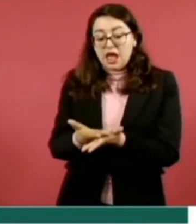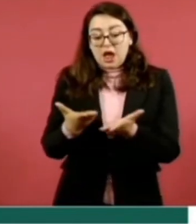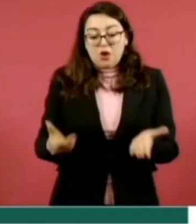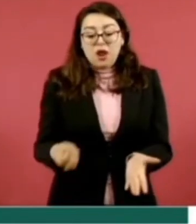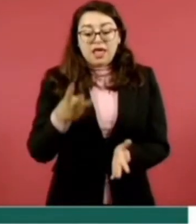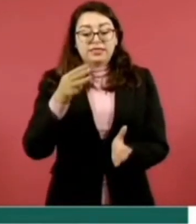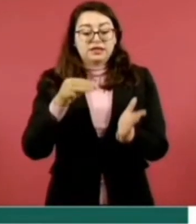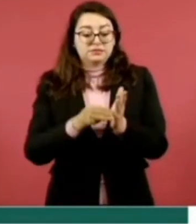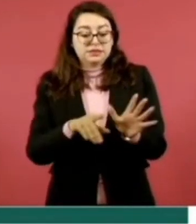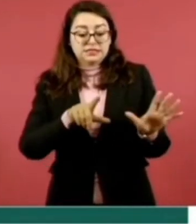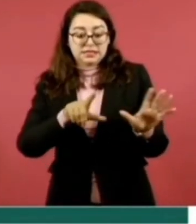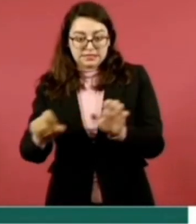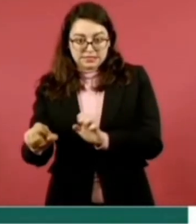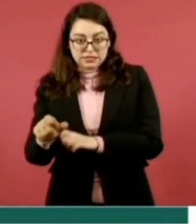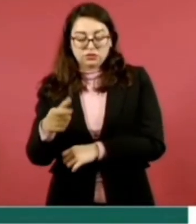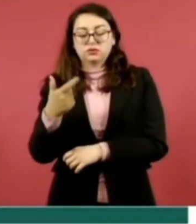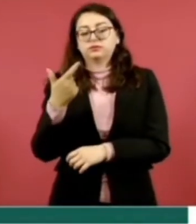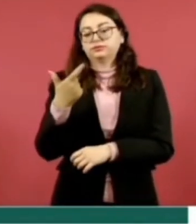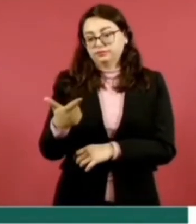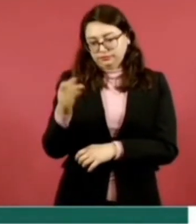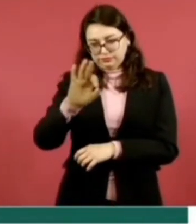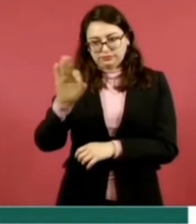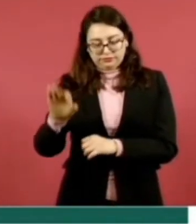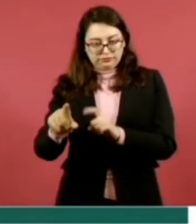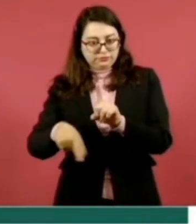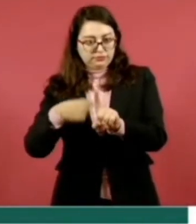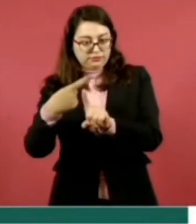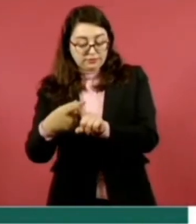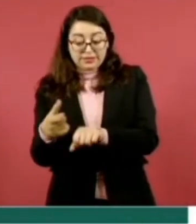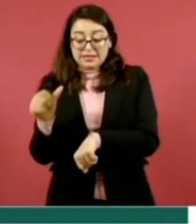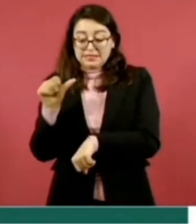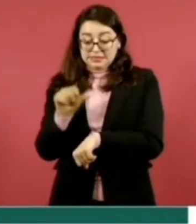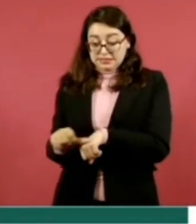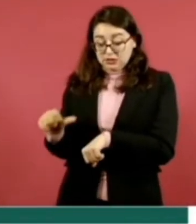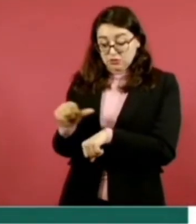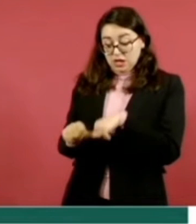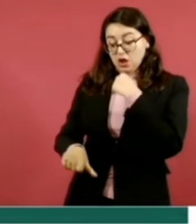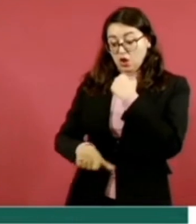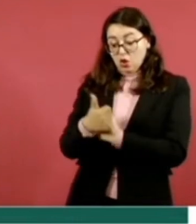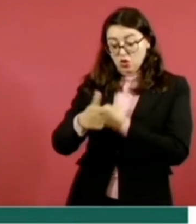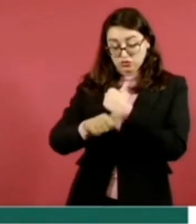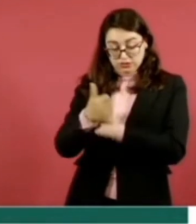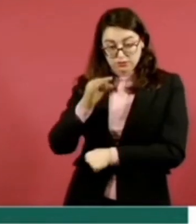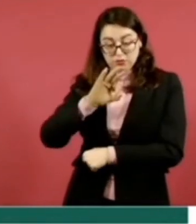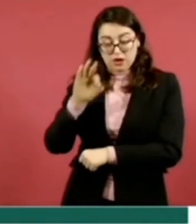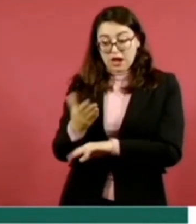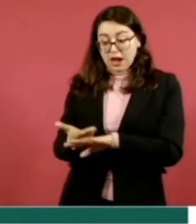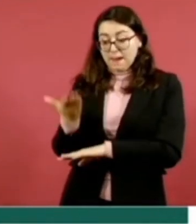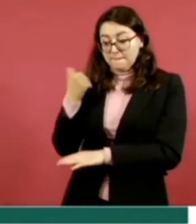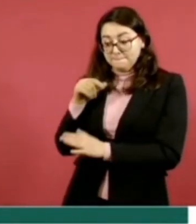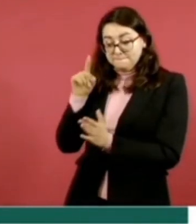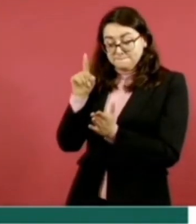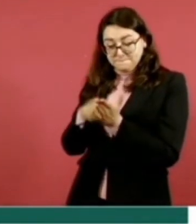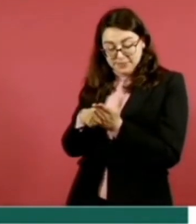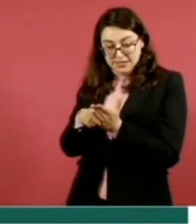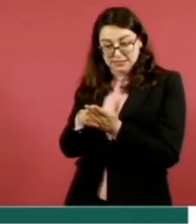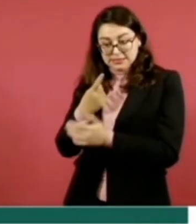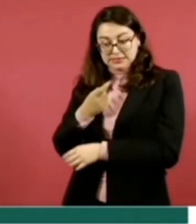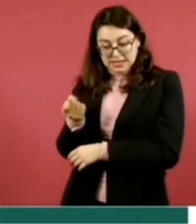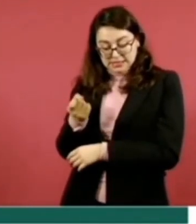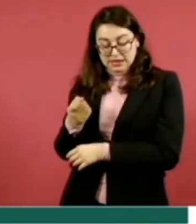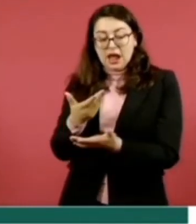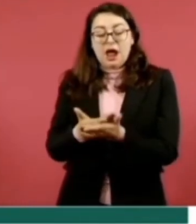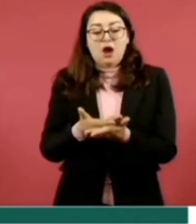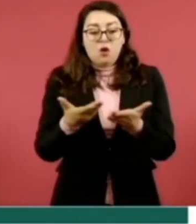3,722, un incremento del 7%, y también las cirugías, que se han incrementado en 11%, de 1,123 a